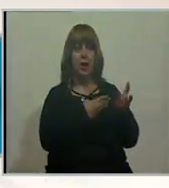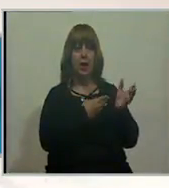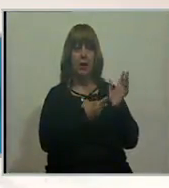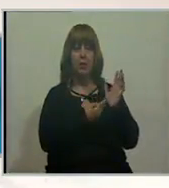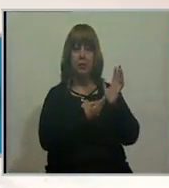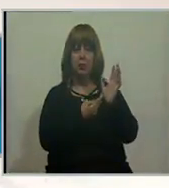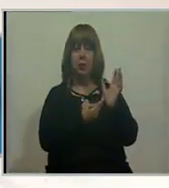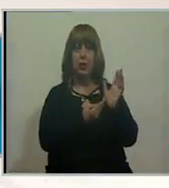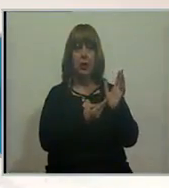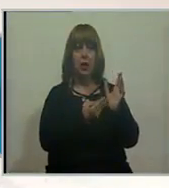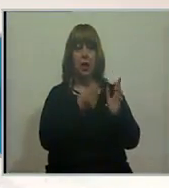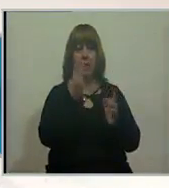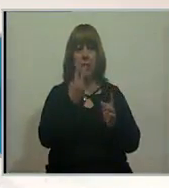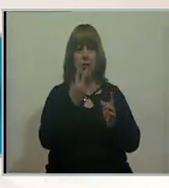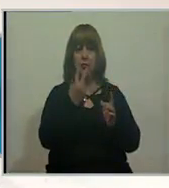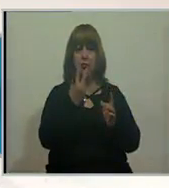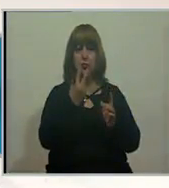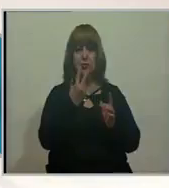a dos señores